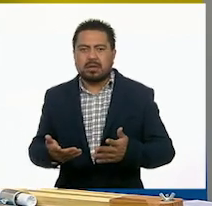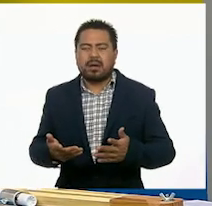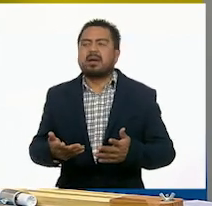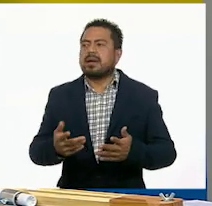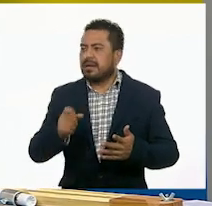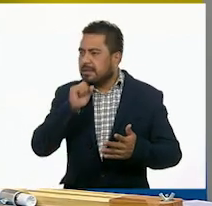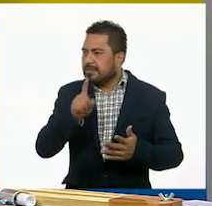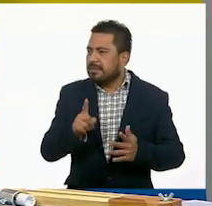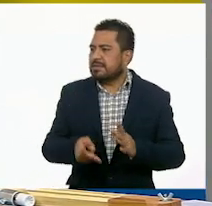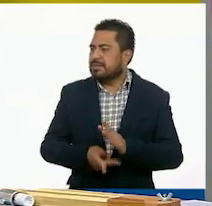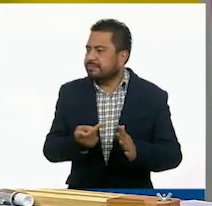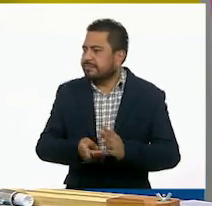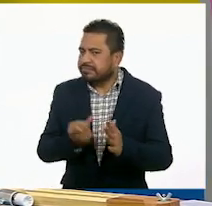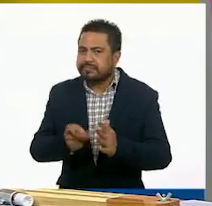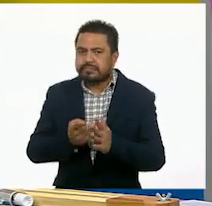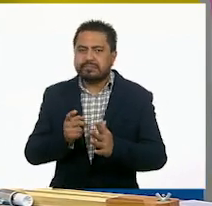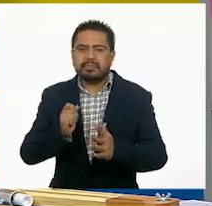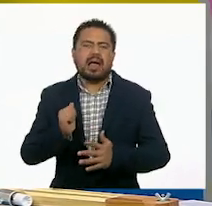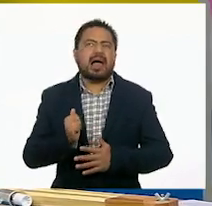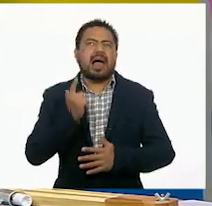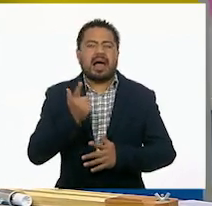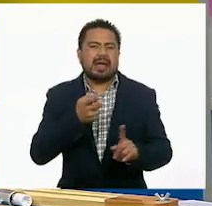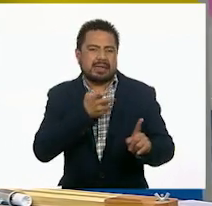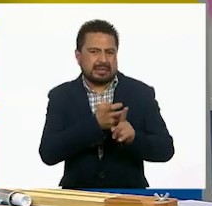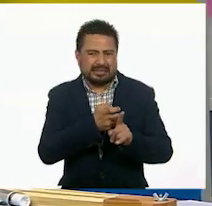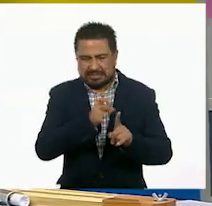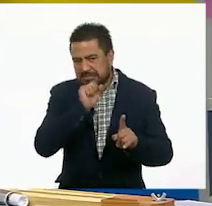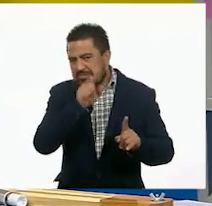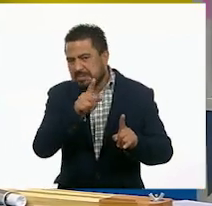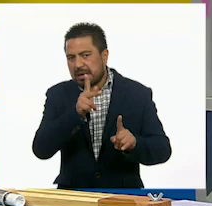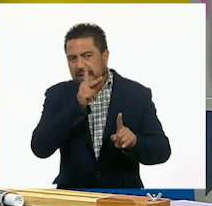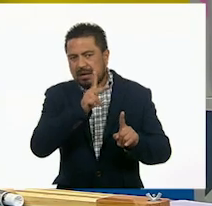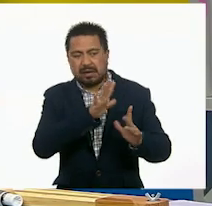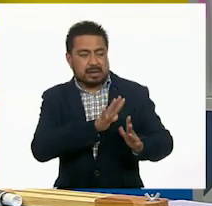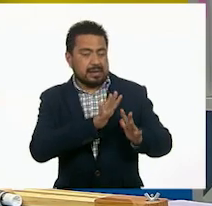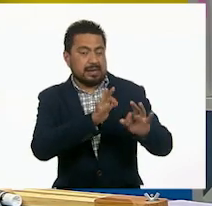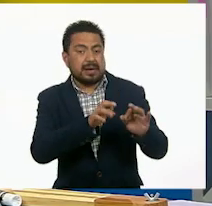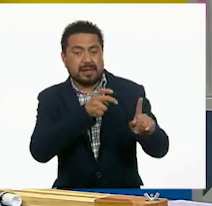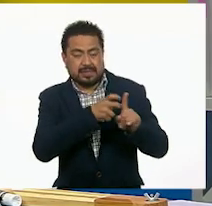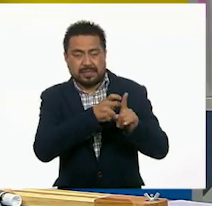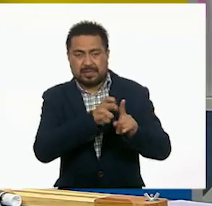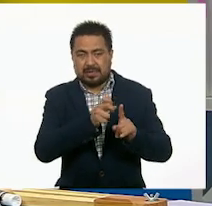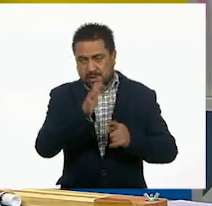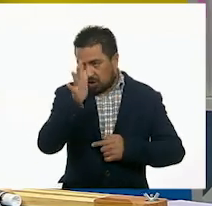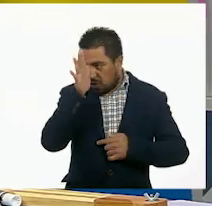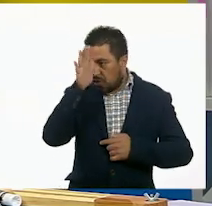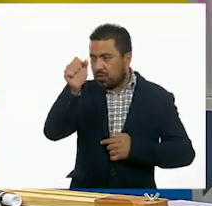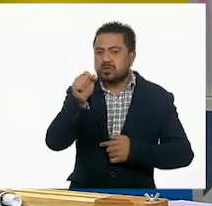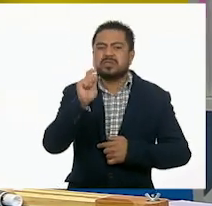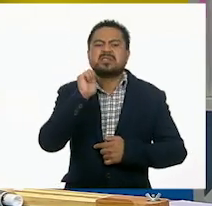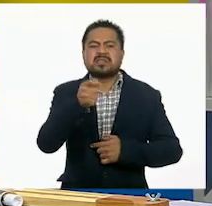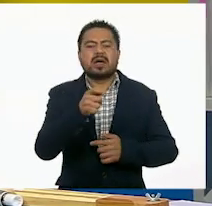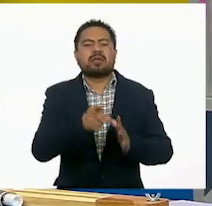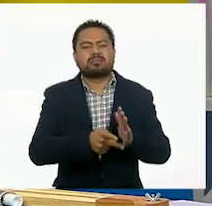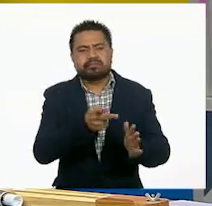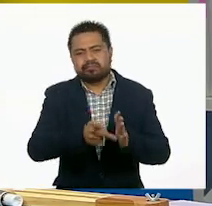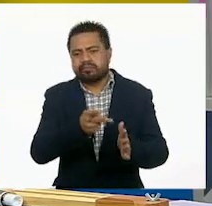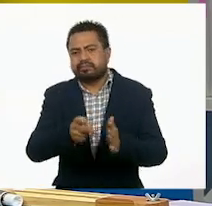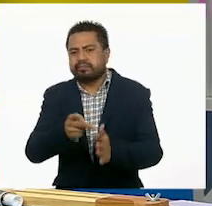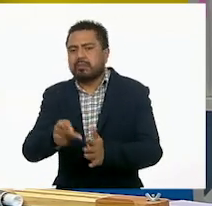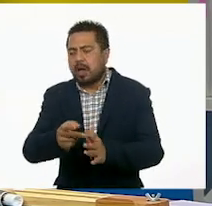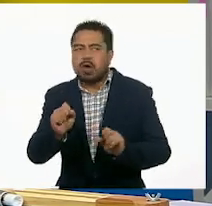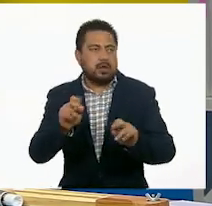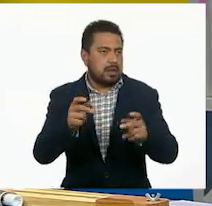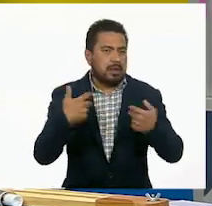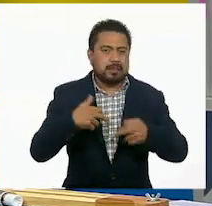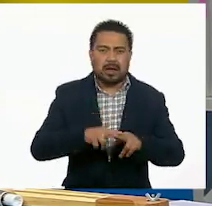te lo repetí. Es algo, precisamente, bueno, de ahí se deriva este término, que es repetir. Ok, maestro.